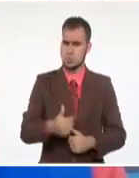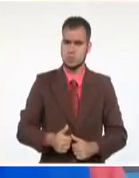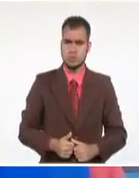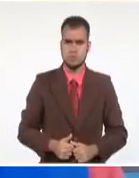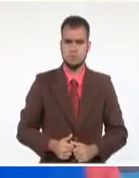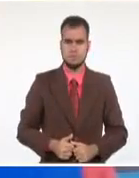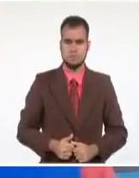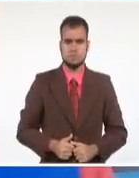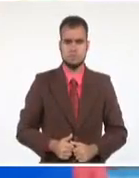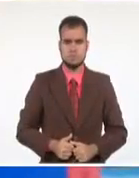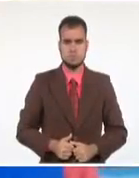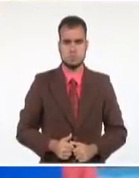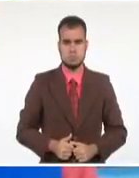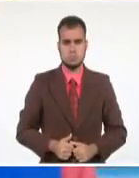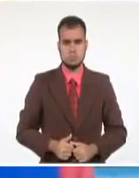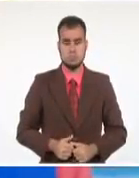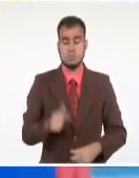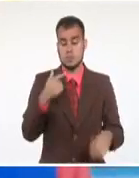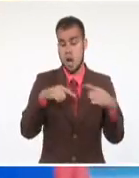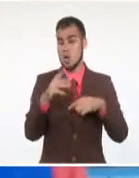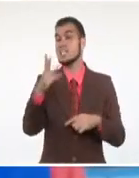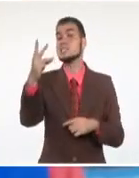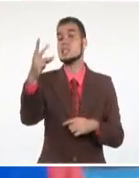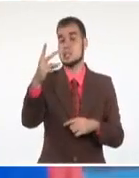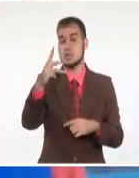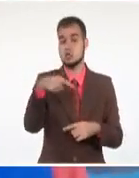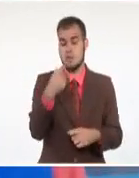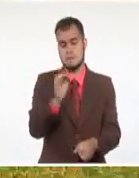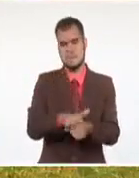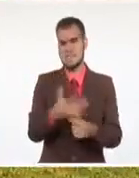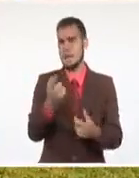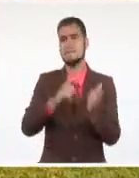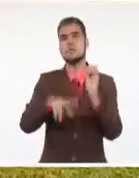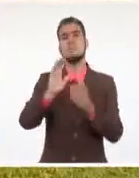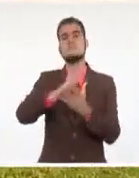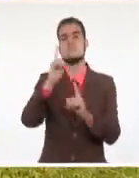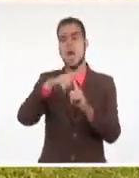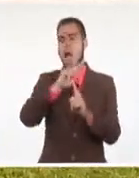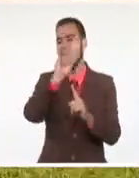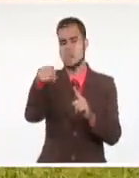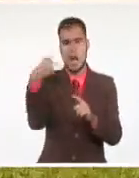el tercer momento de la misma. Nosotros comenzamos en Matanzas trabajando